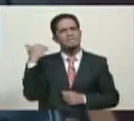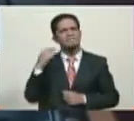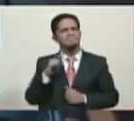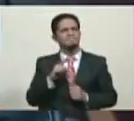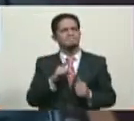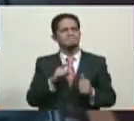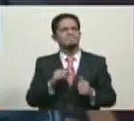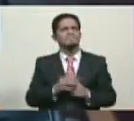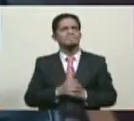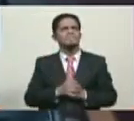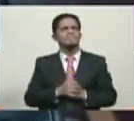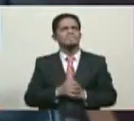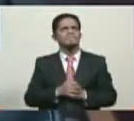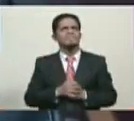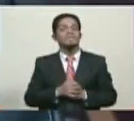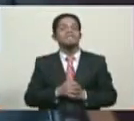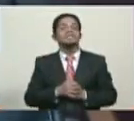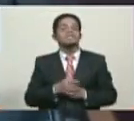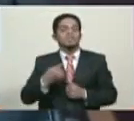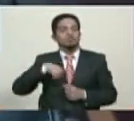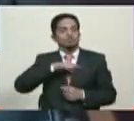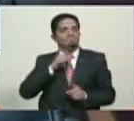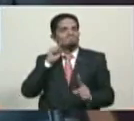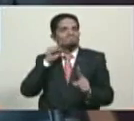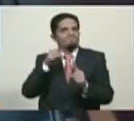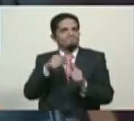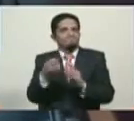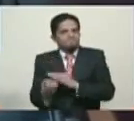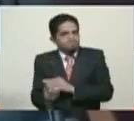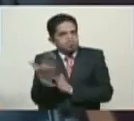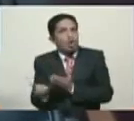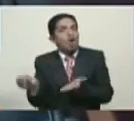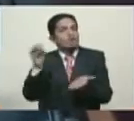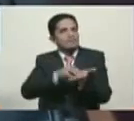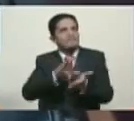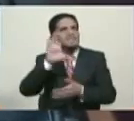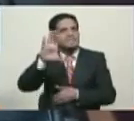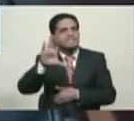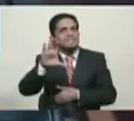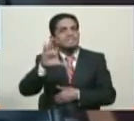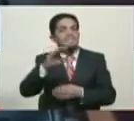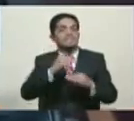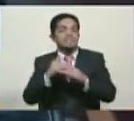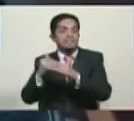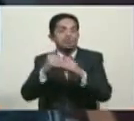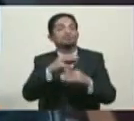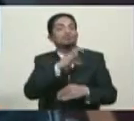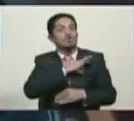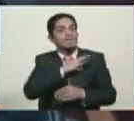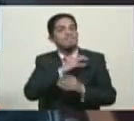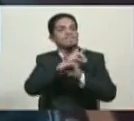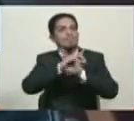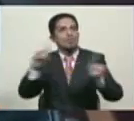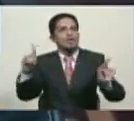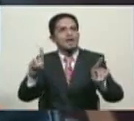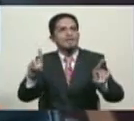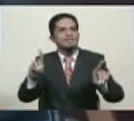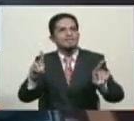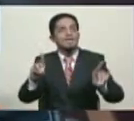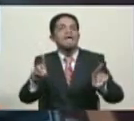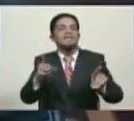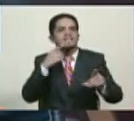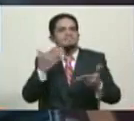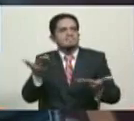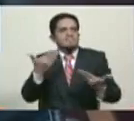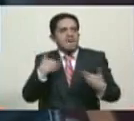por el pueblo es refundar la República para establecer una sociedad democrática, creando en consecuencia un Estado